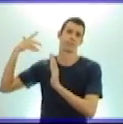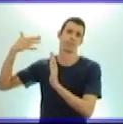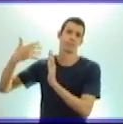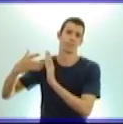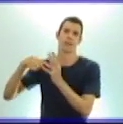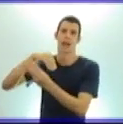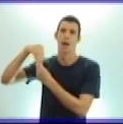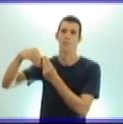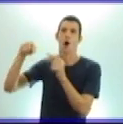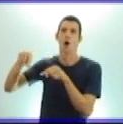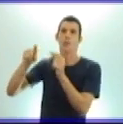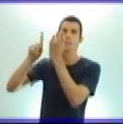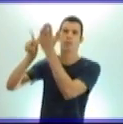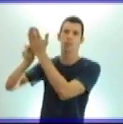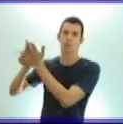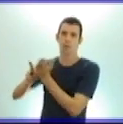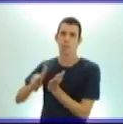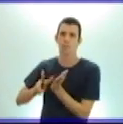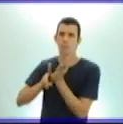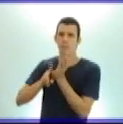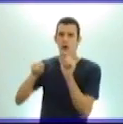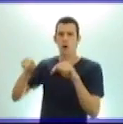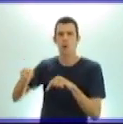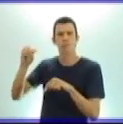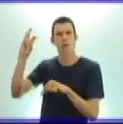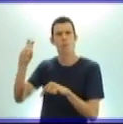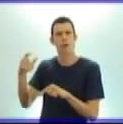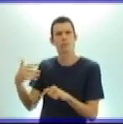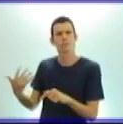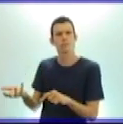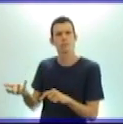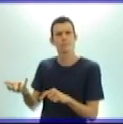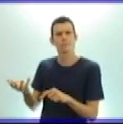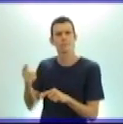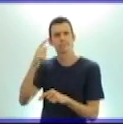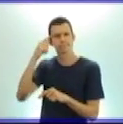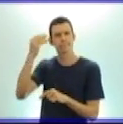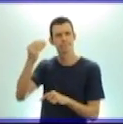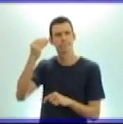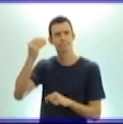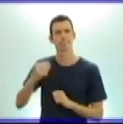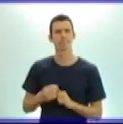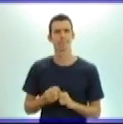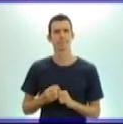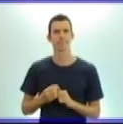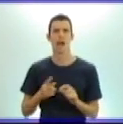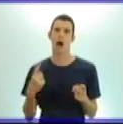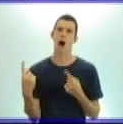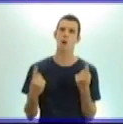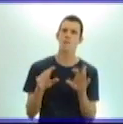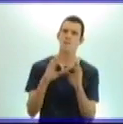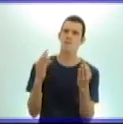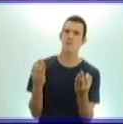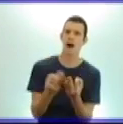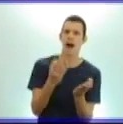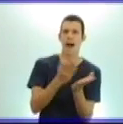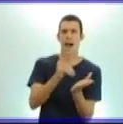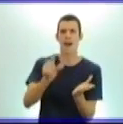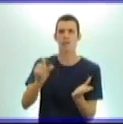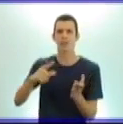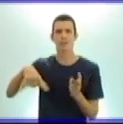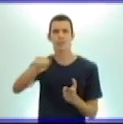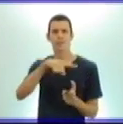reflexiona. Muchos alumnos y familiares que nos están observando, igual que los maestros, viven en